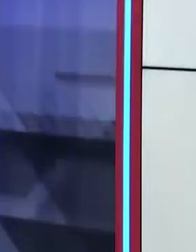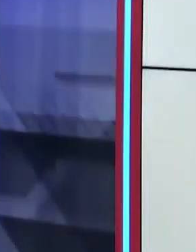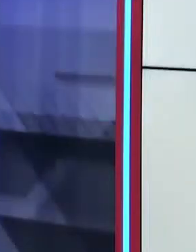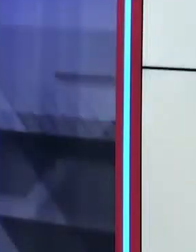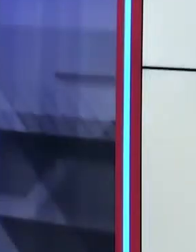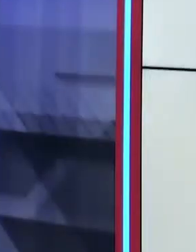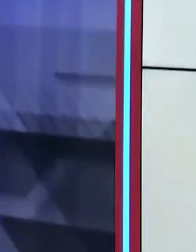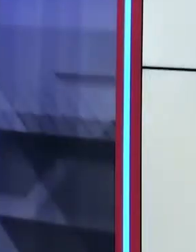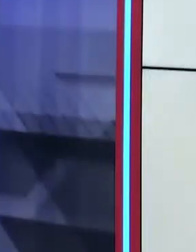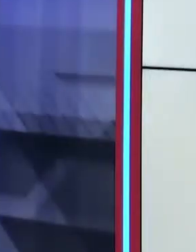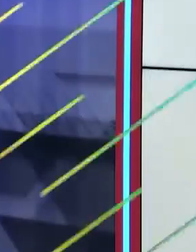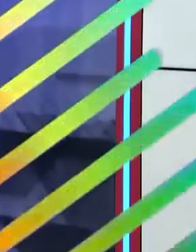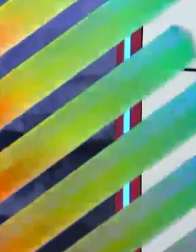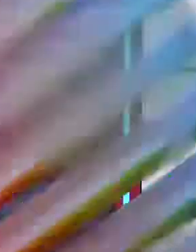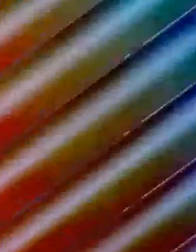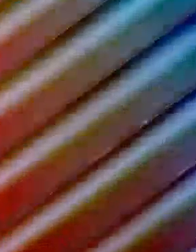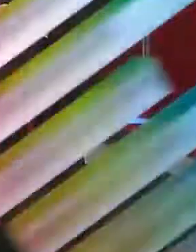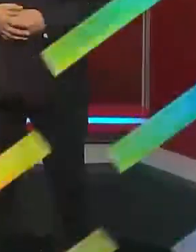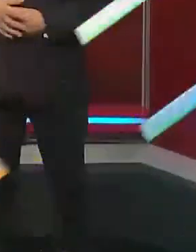Mujer.